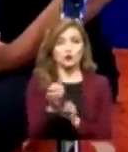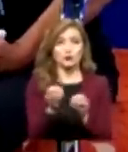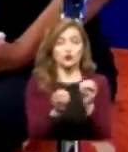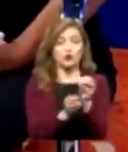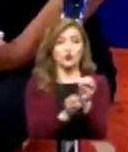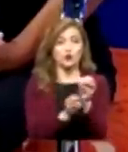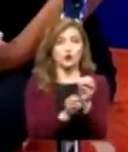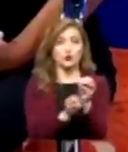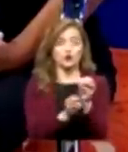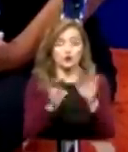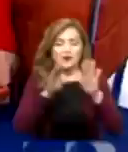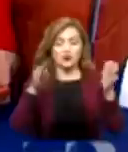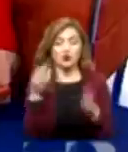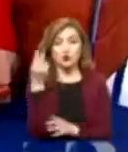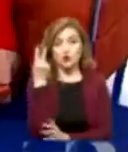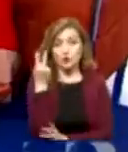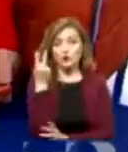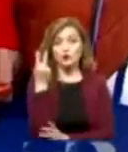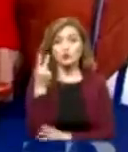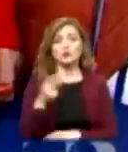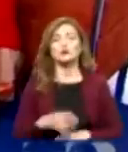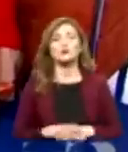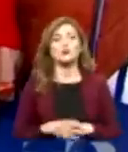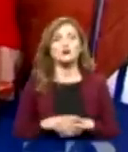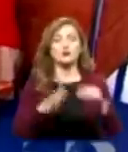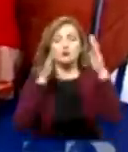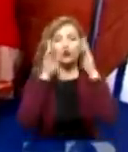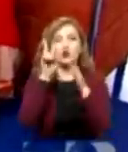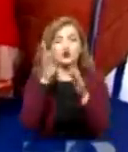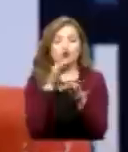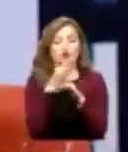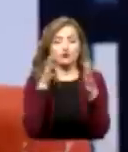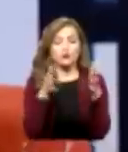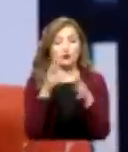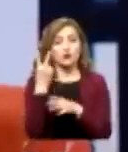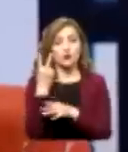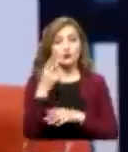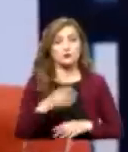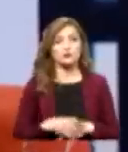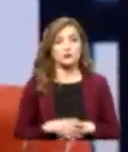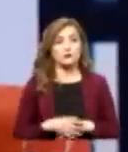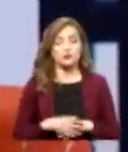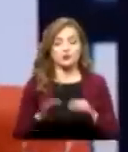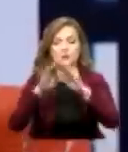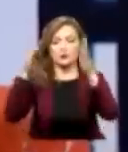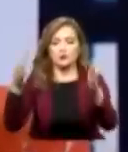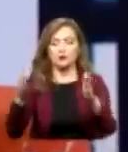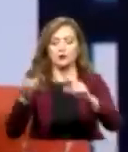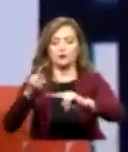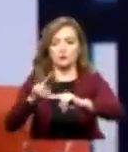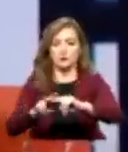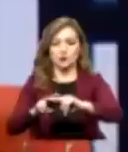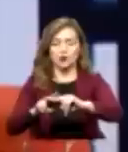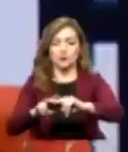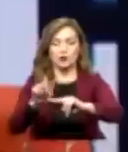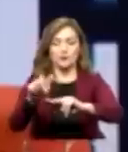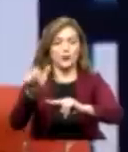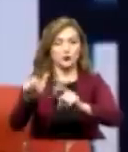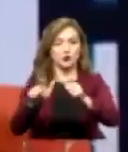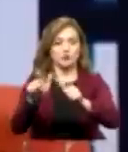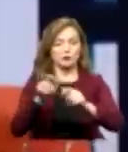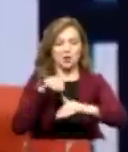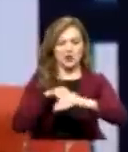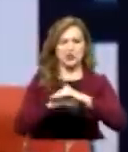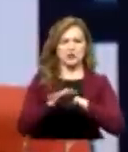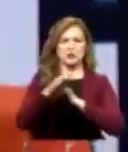que tenía dos escritorios y atendían dos funcionarios a la vez. Uh-huh. Entonces entraban las personas, entraban agentes, entraban